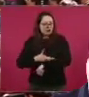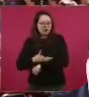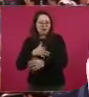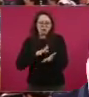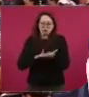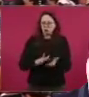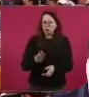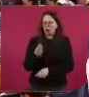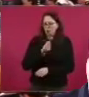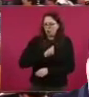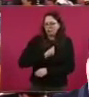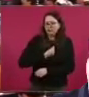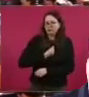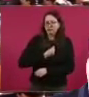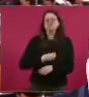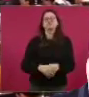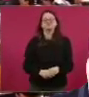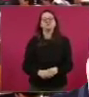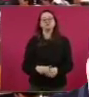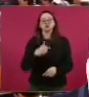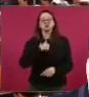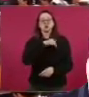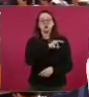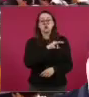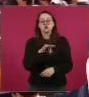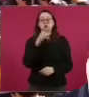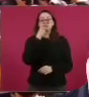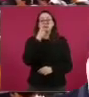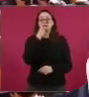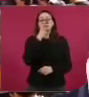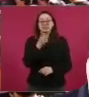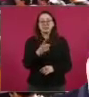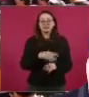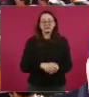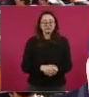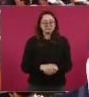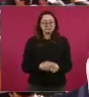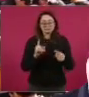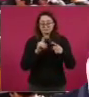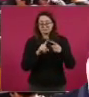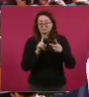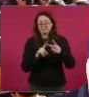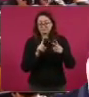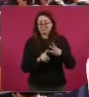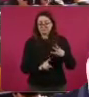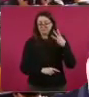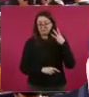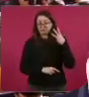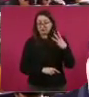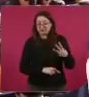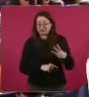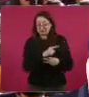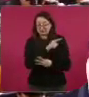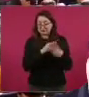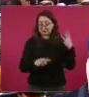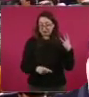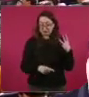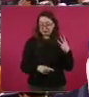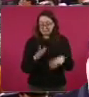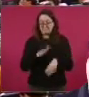resistencia. Y yo les puedo decir que pues hay tres cosas básicamente que creo nos permiten